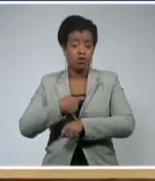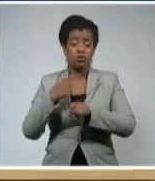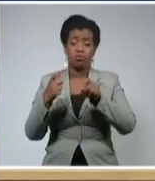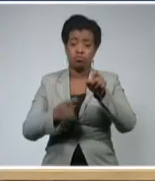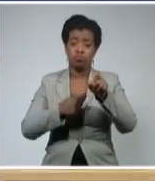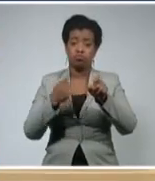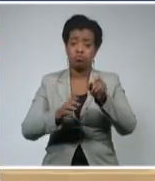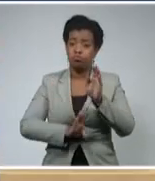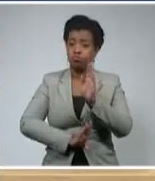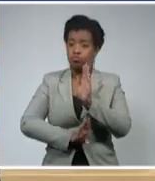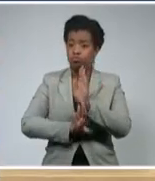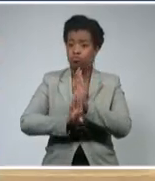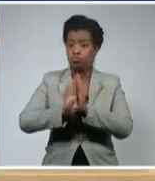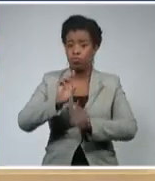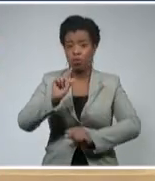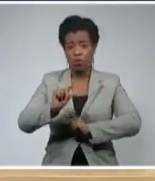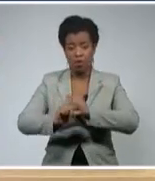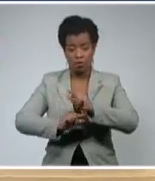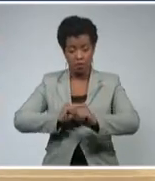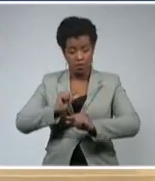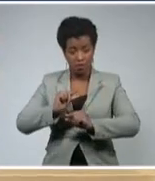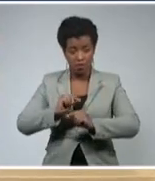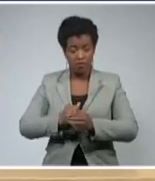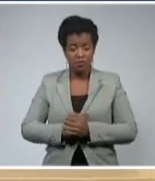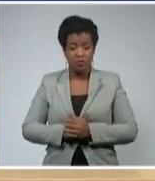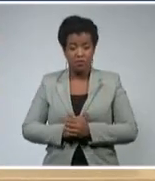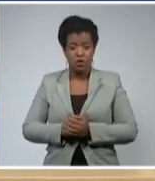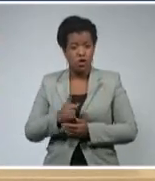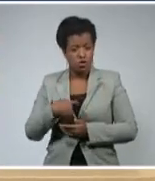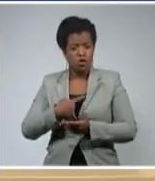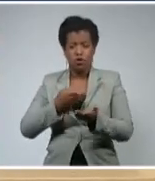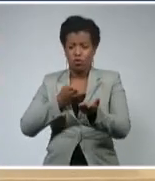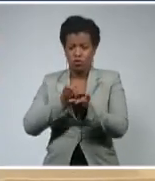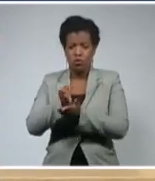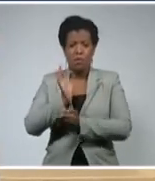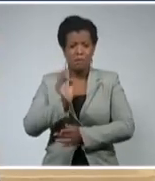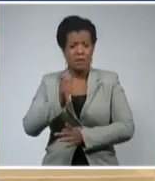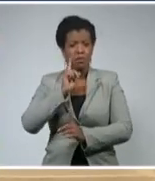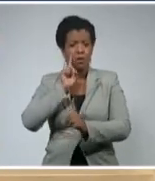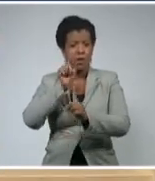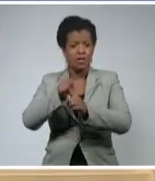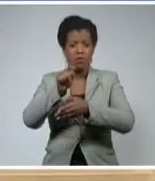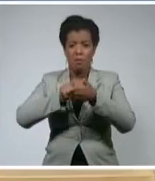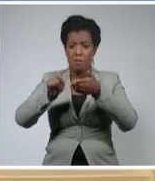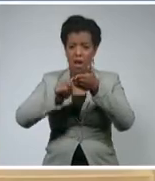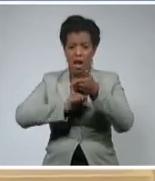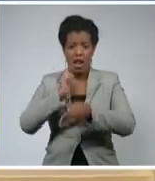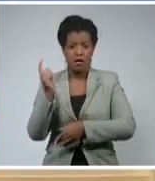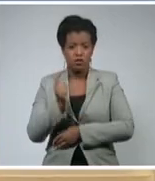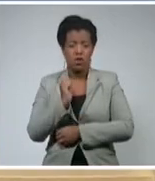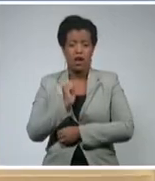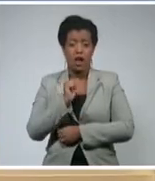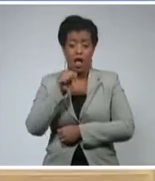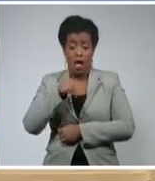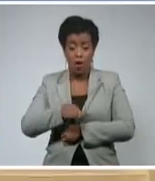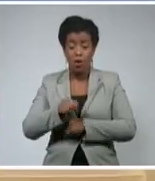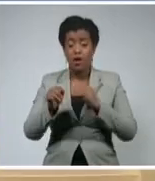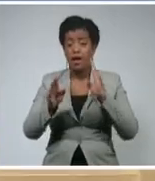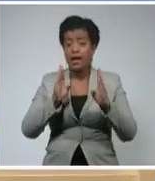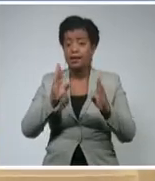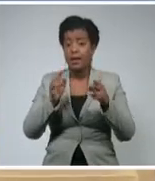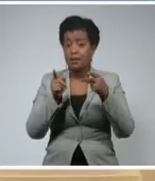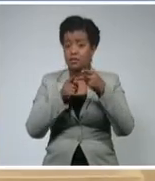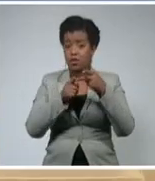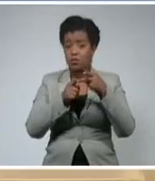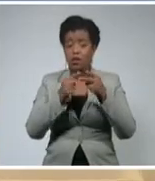hemos dicho que no vamos a renunciar a ninguna de las metas que nos hemos trazado en nuestro Plan Nacional de Desarrollo, la segunda etapa del plan, que es entre los años